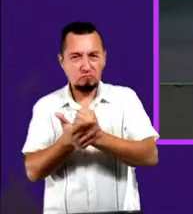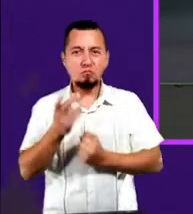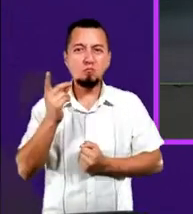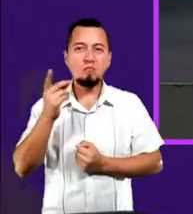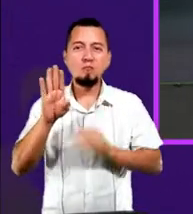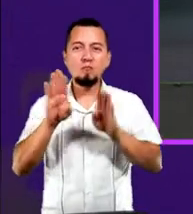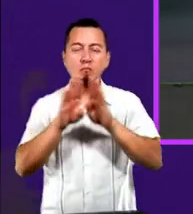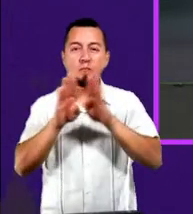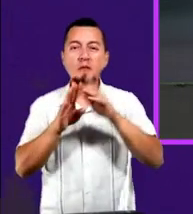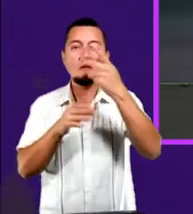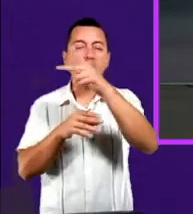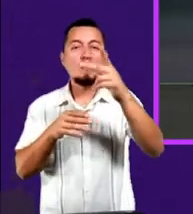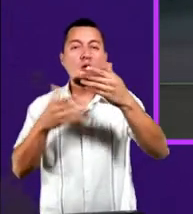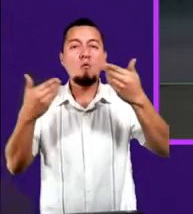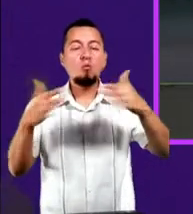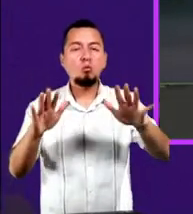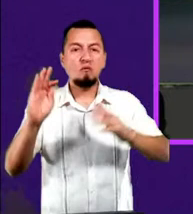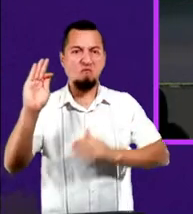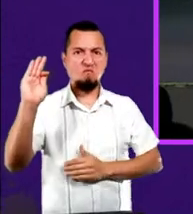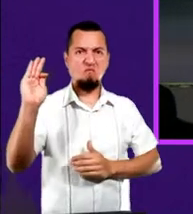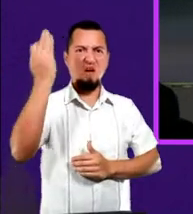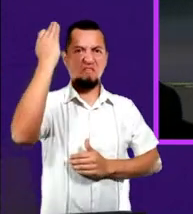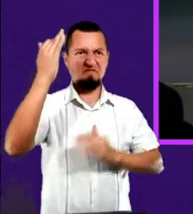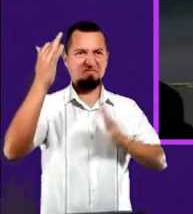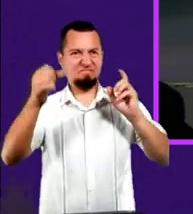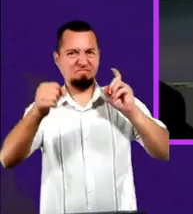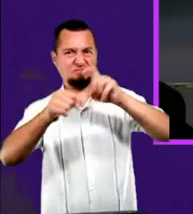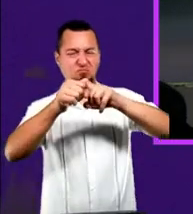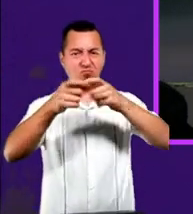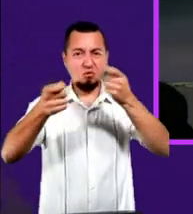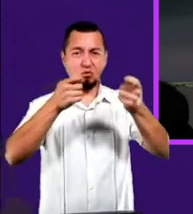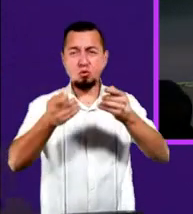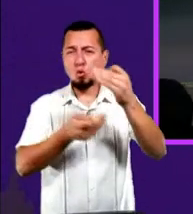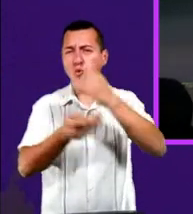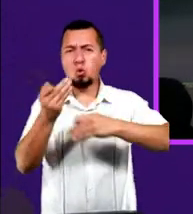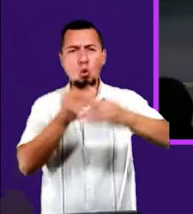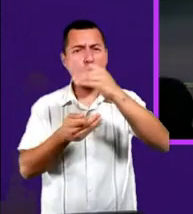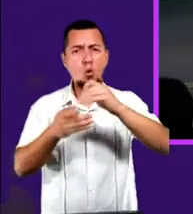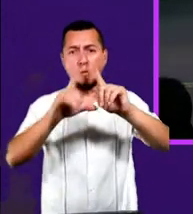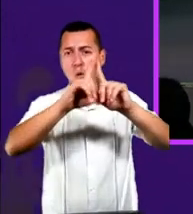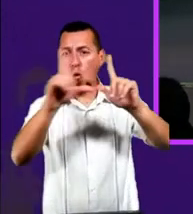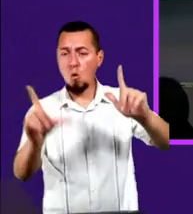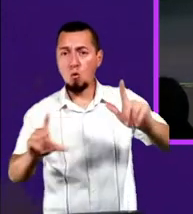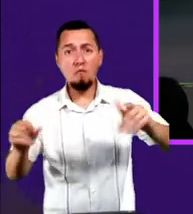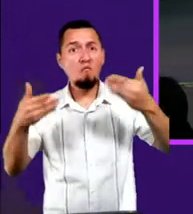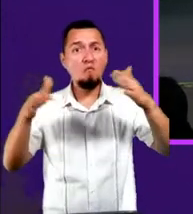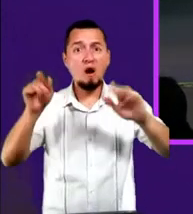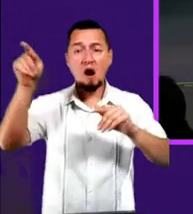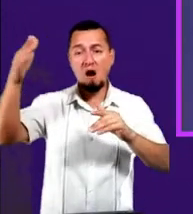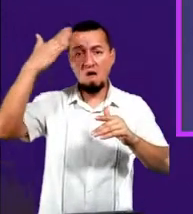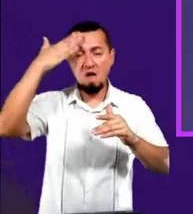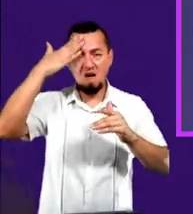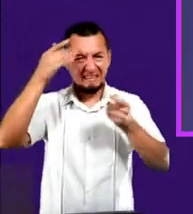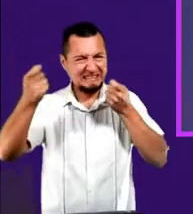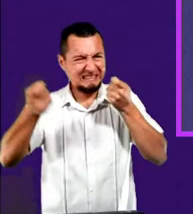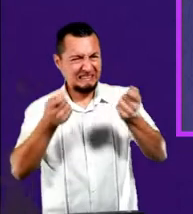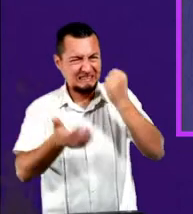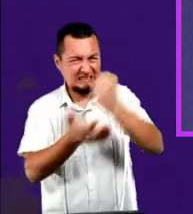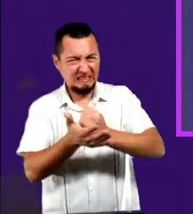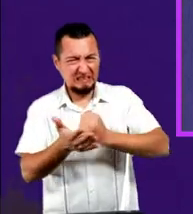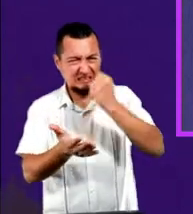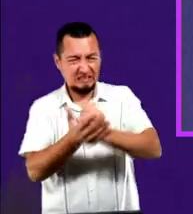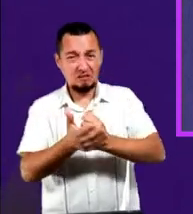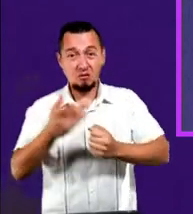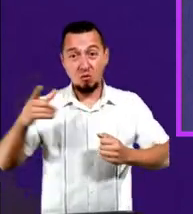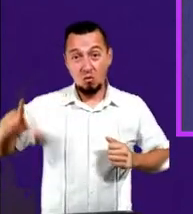en toda la República. Ahí está el inicio del gobierno y fíjense ustedes